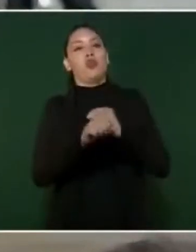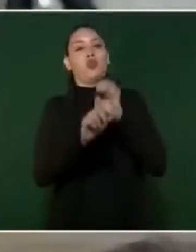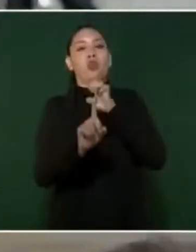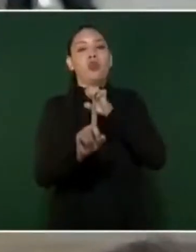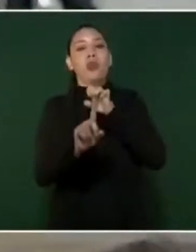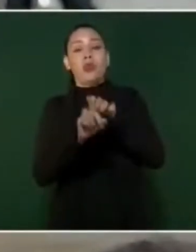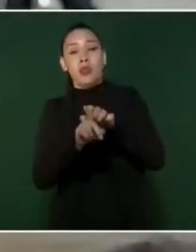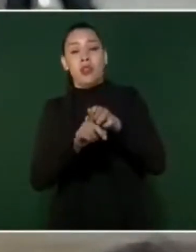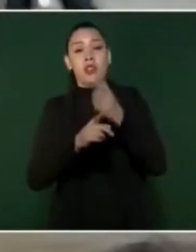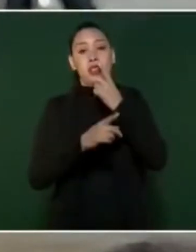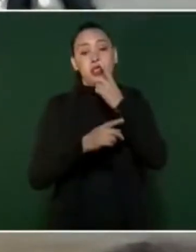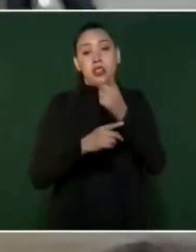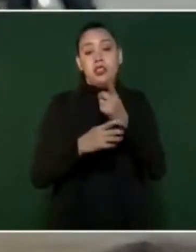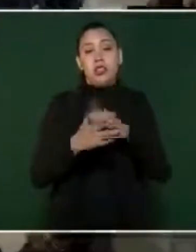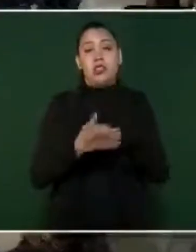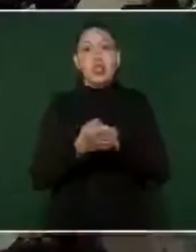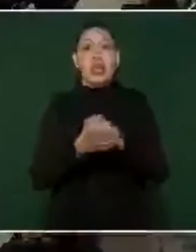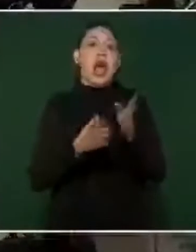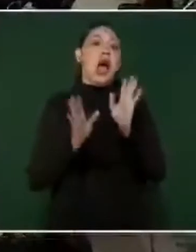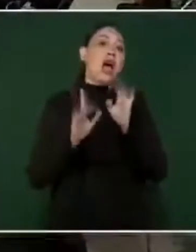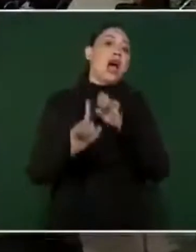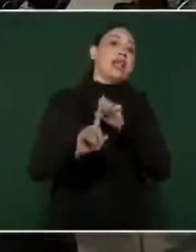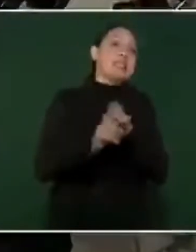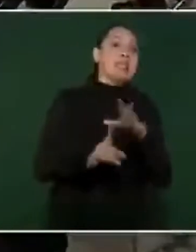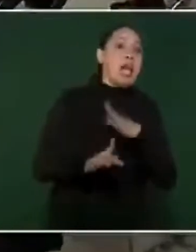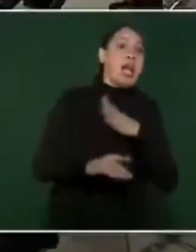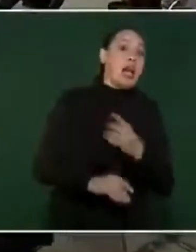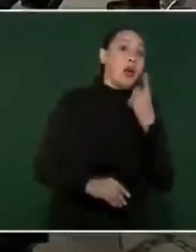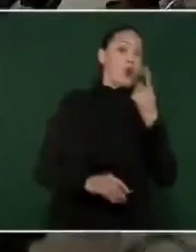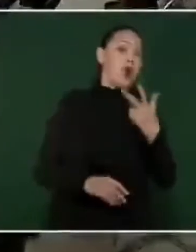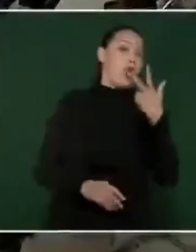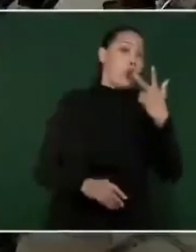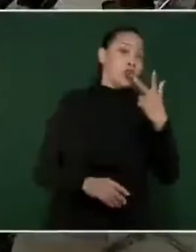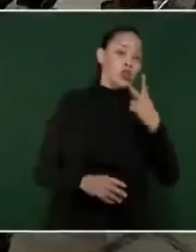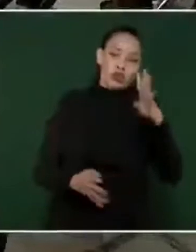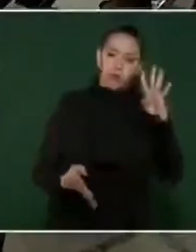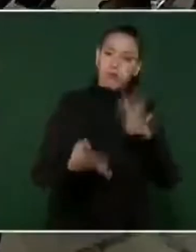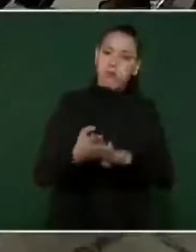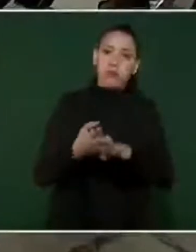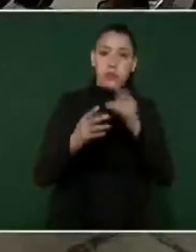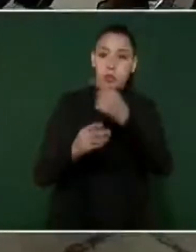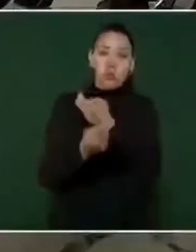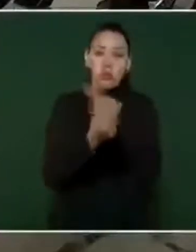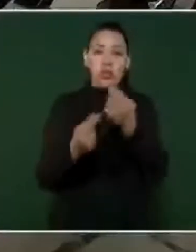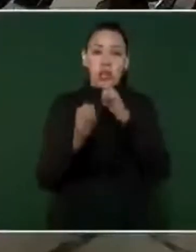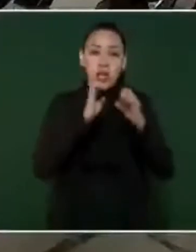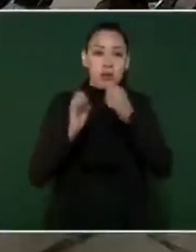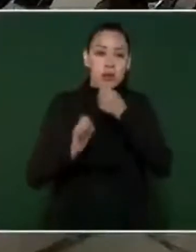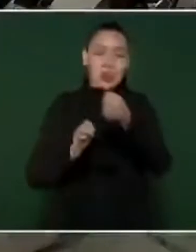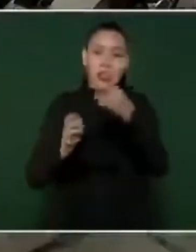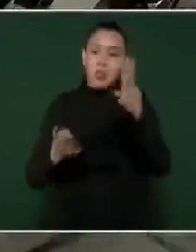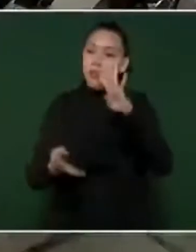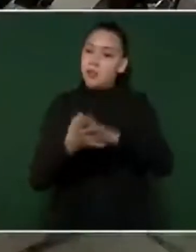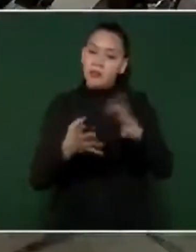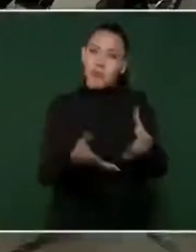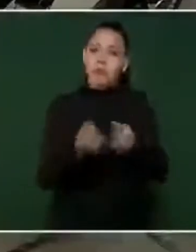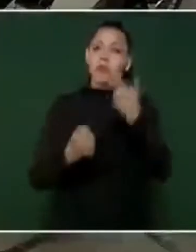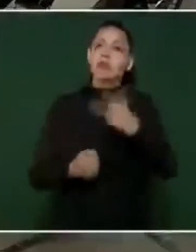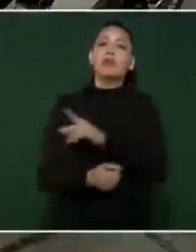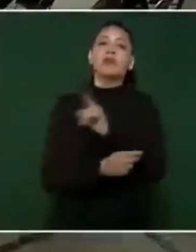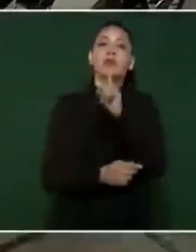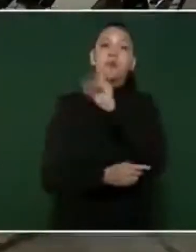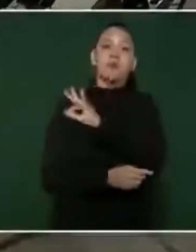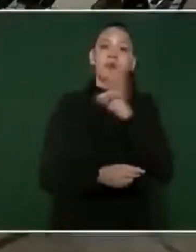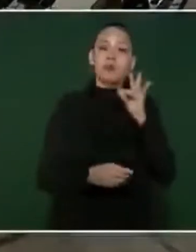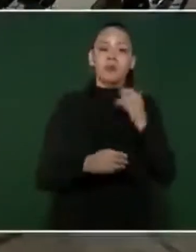encarceló a 8 reporteros. Todos ellos salieron absueltos porque no tenían absolutamente nada que ver. Y eso ha sido. En el caso